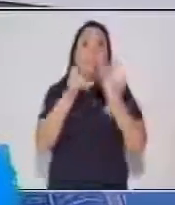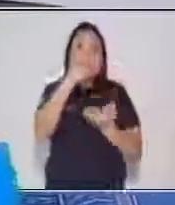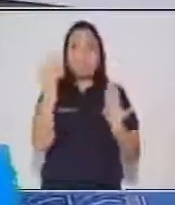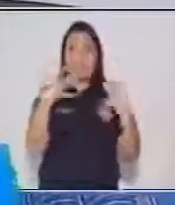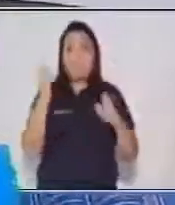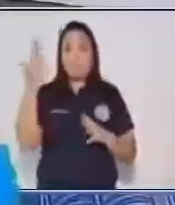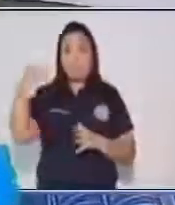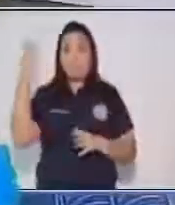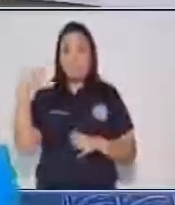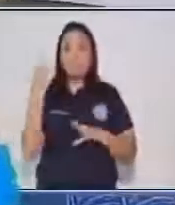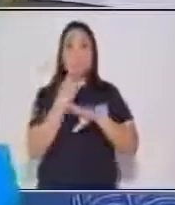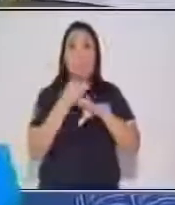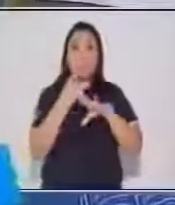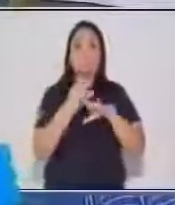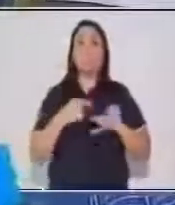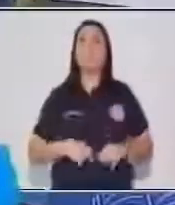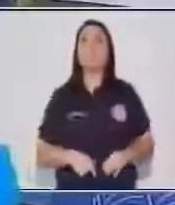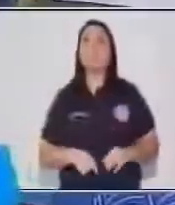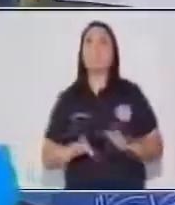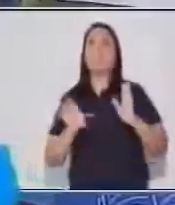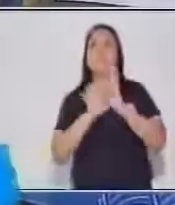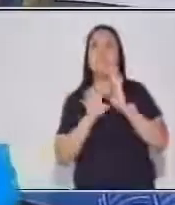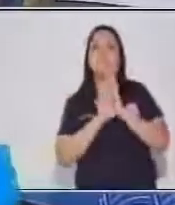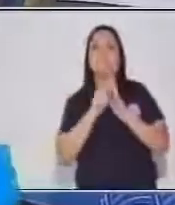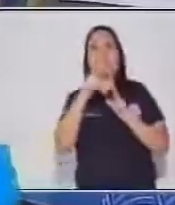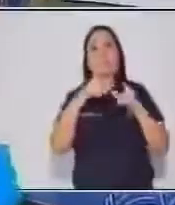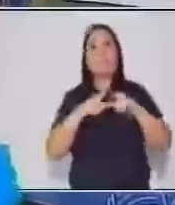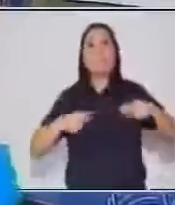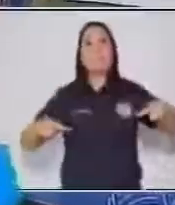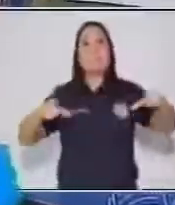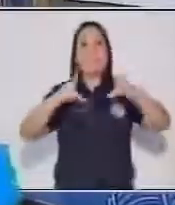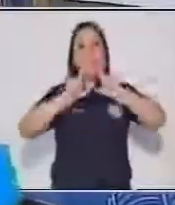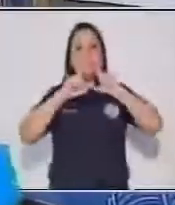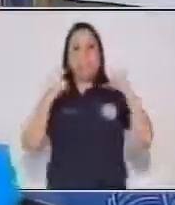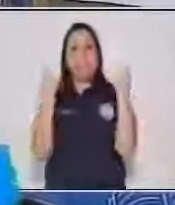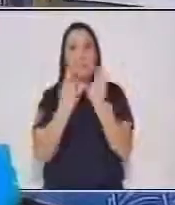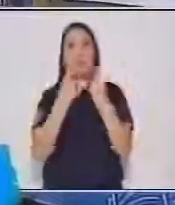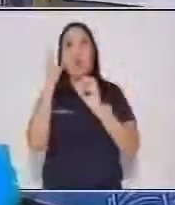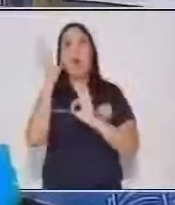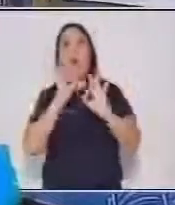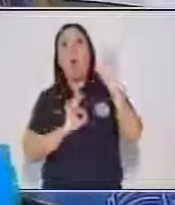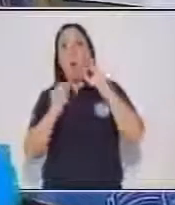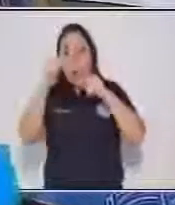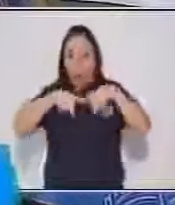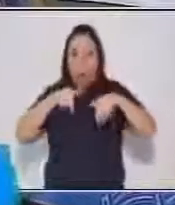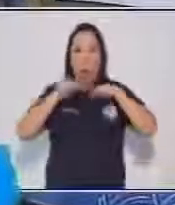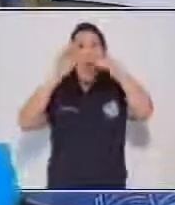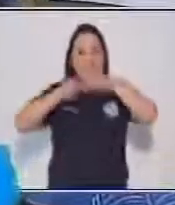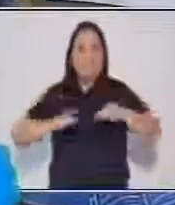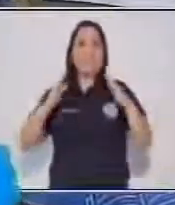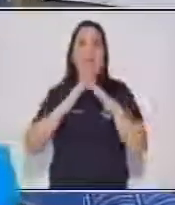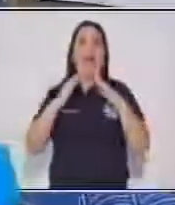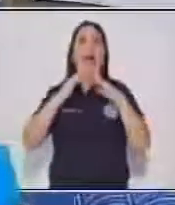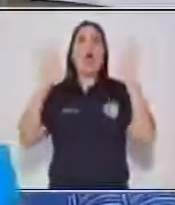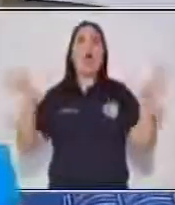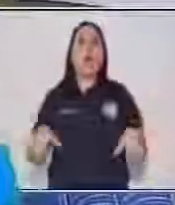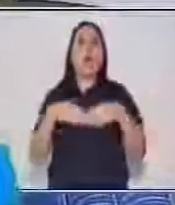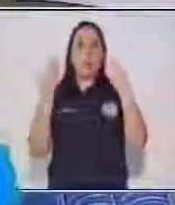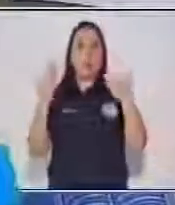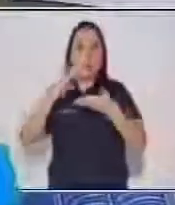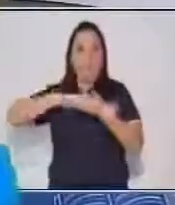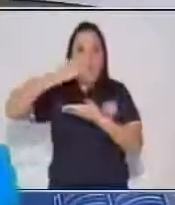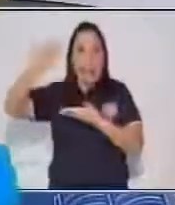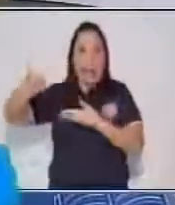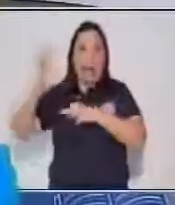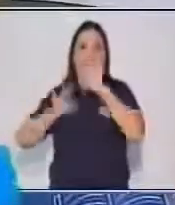técnica o has utilizado la técnica en tu salón de clase o ahora que te corresponde trabajar desde casa. Sin embargo,